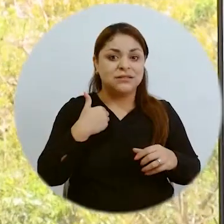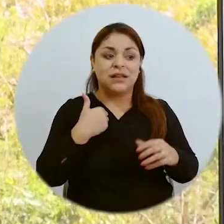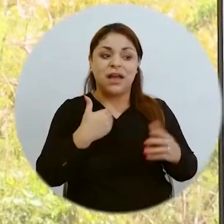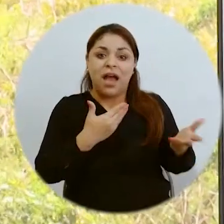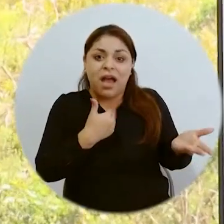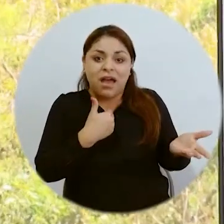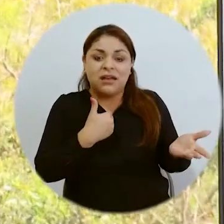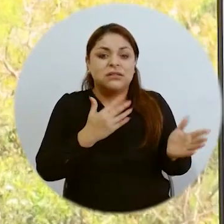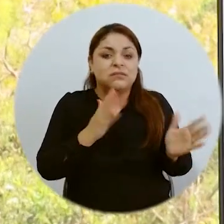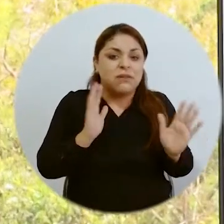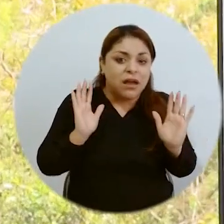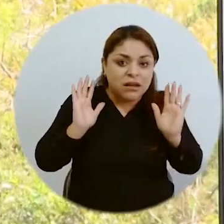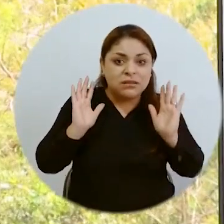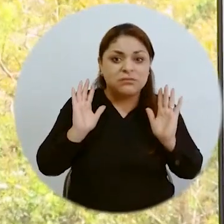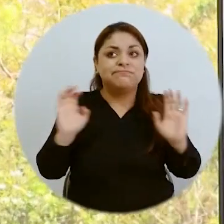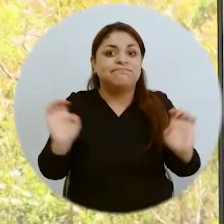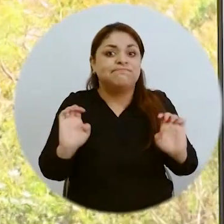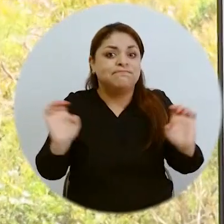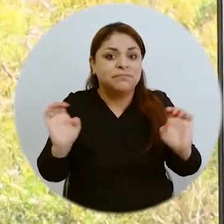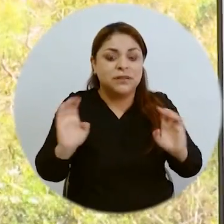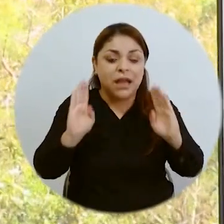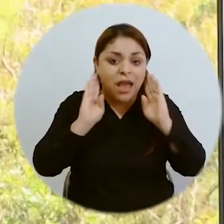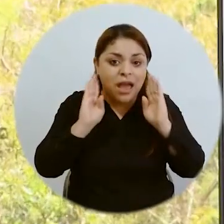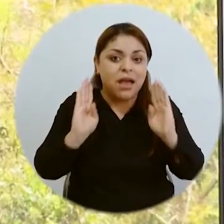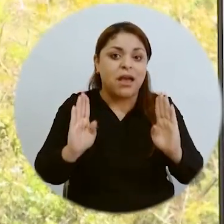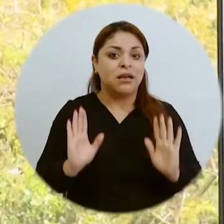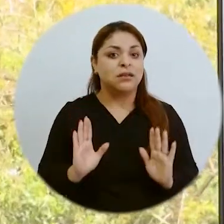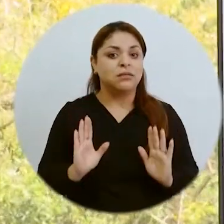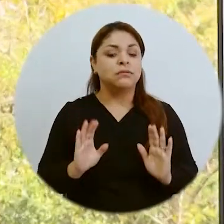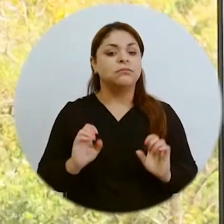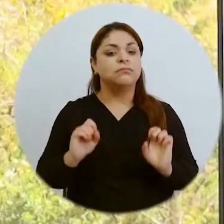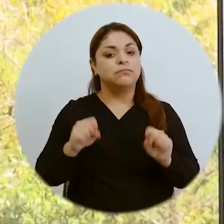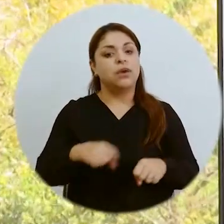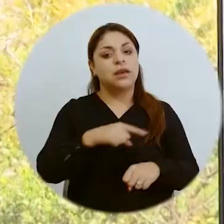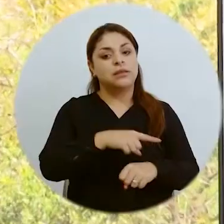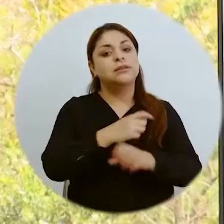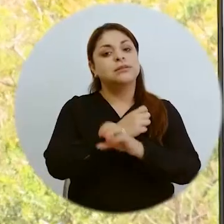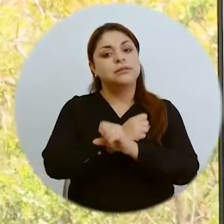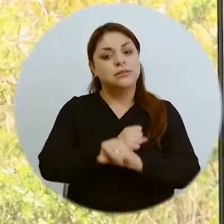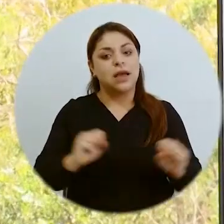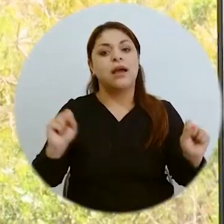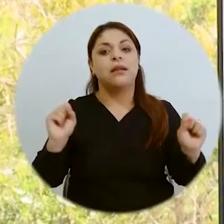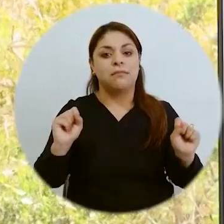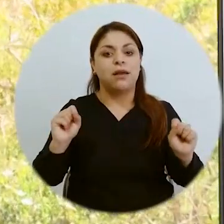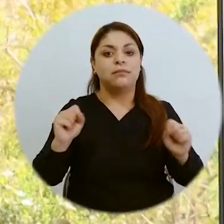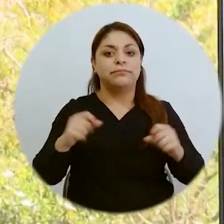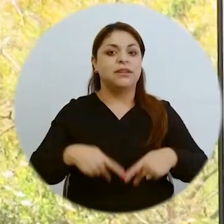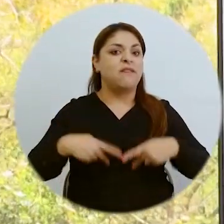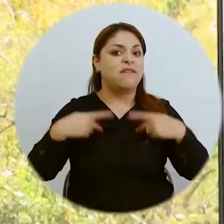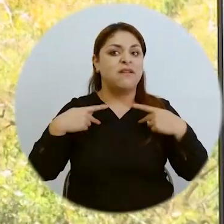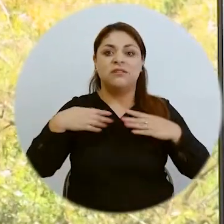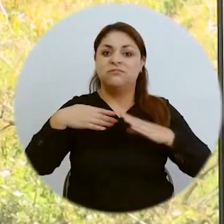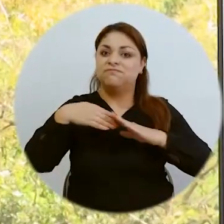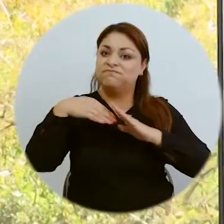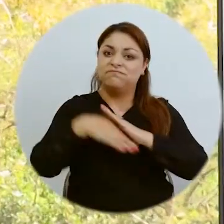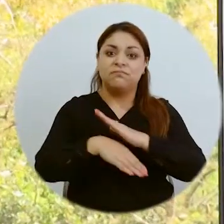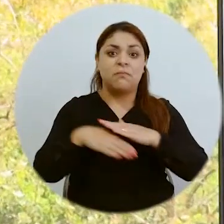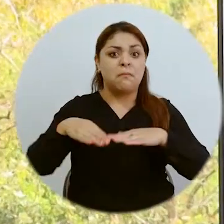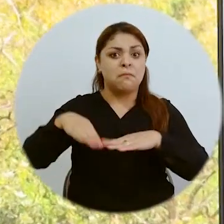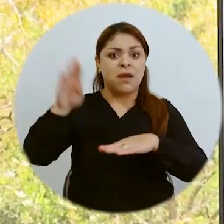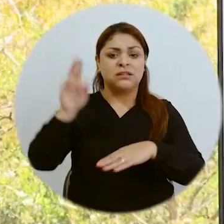muy comedidos a la hora de comprar las cosas, verificar 2 veces si realmente las necesitamos,